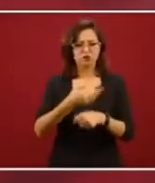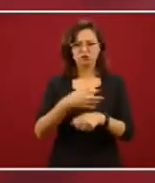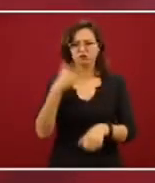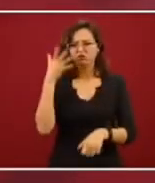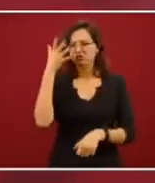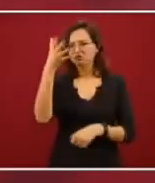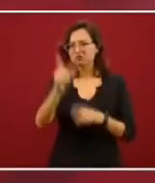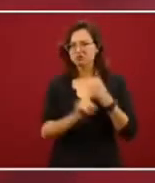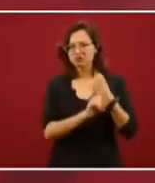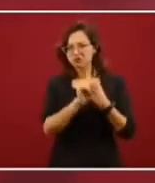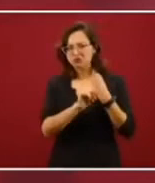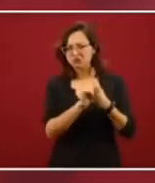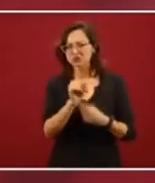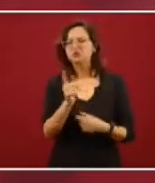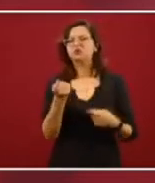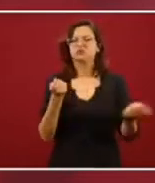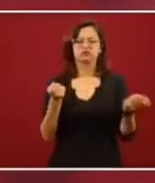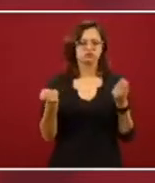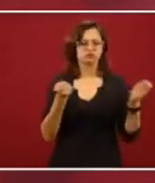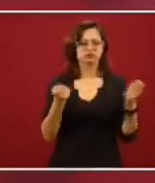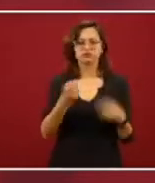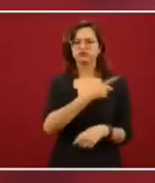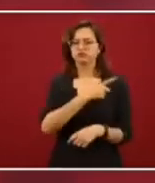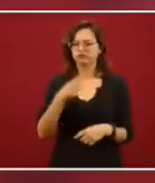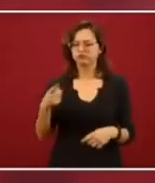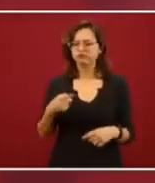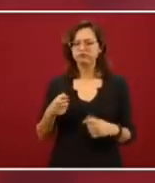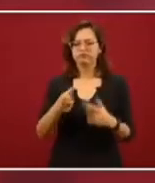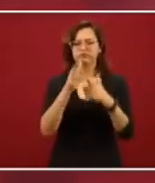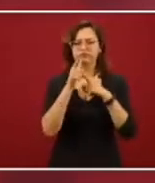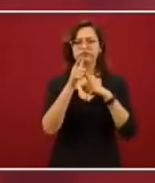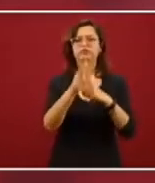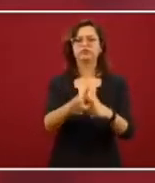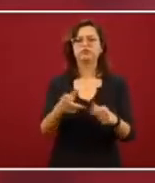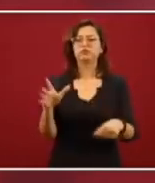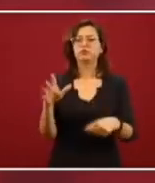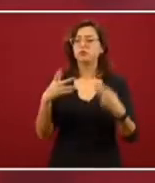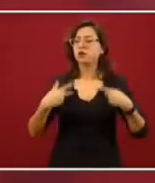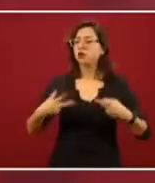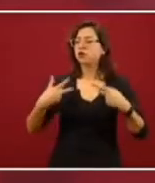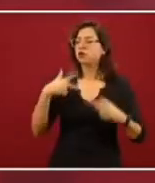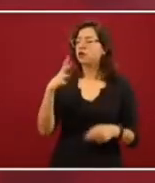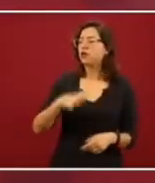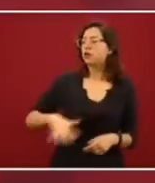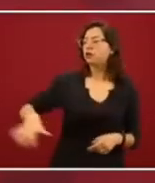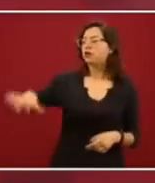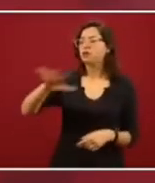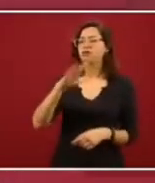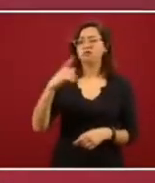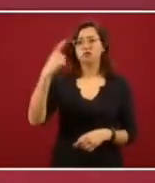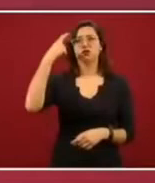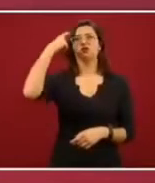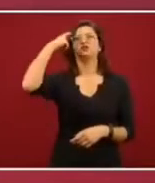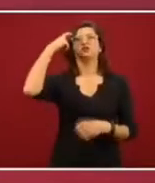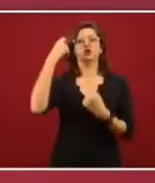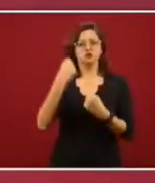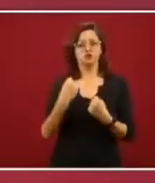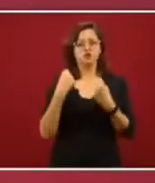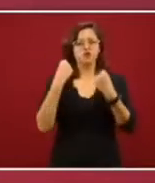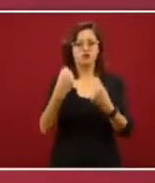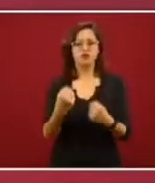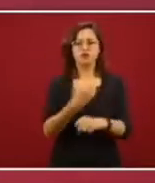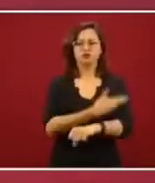hay un pueblo fuerte consciente organizado